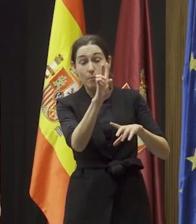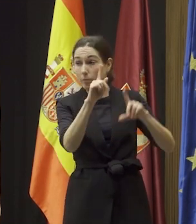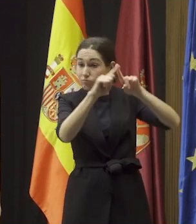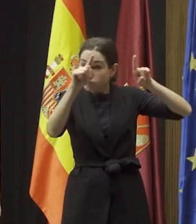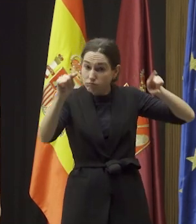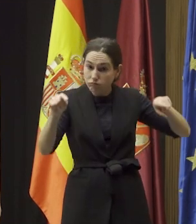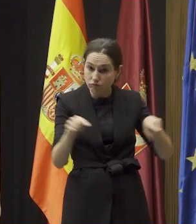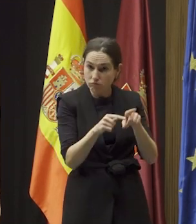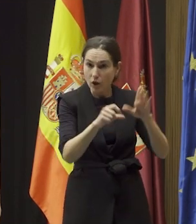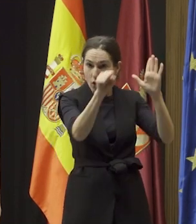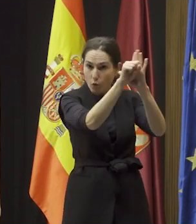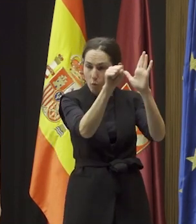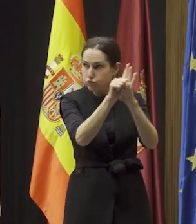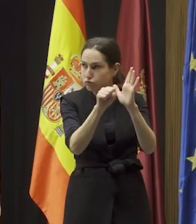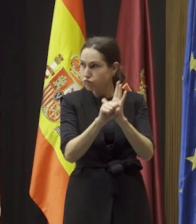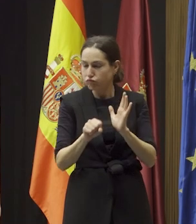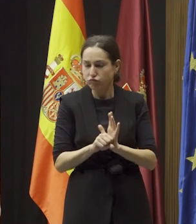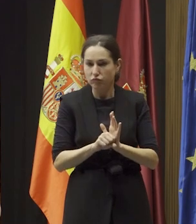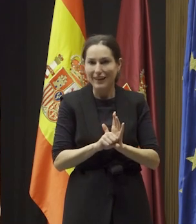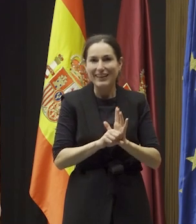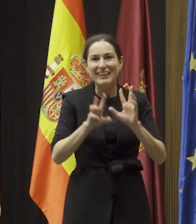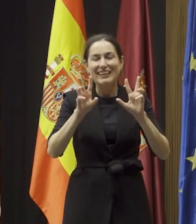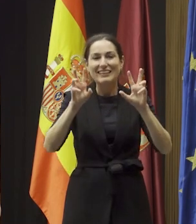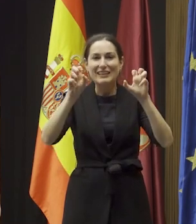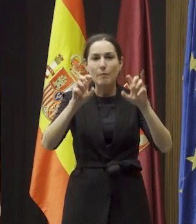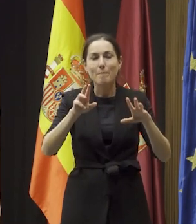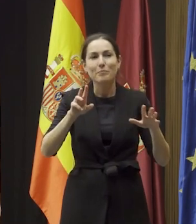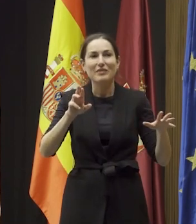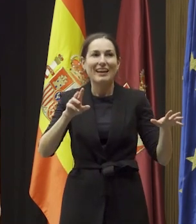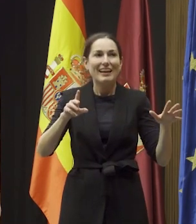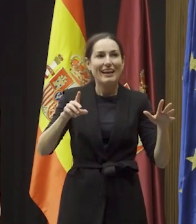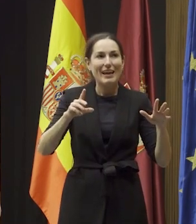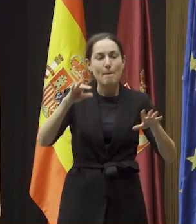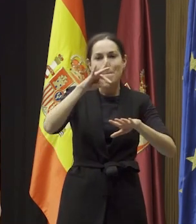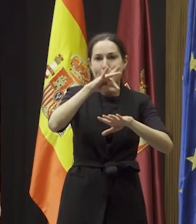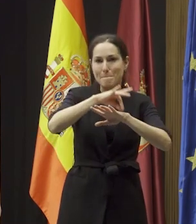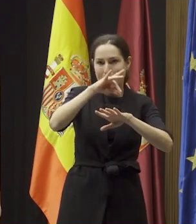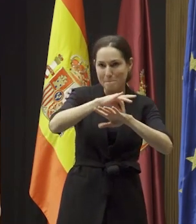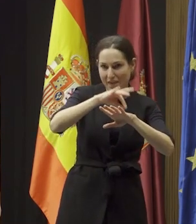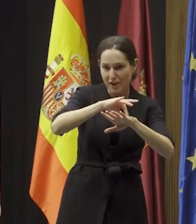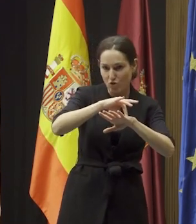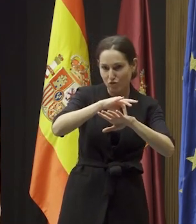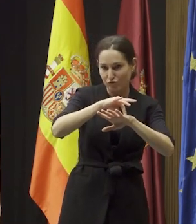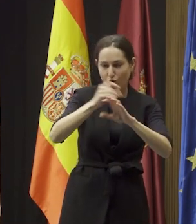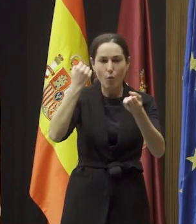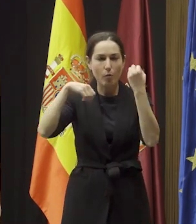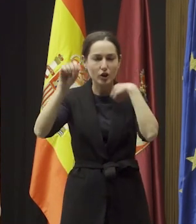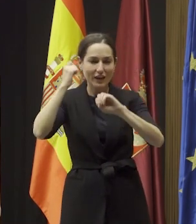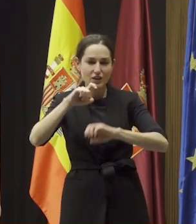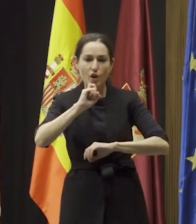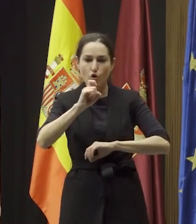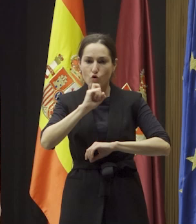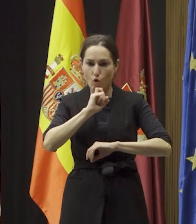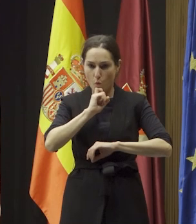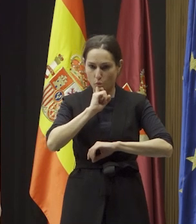los códigos de ética médica, de cómo el médico y cómo el cirujano, sobre todo, ha de comportarse. Y